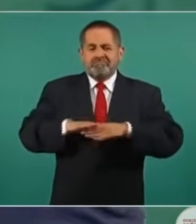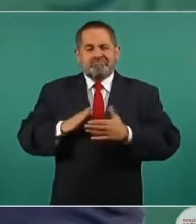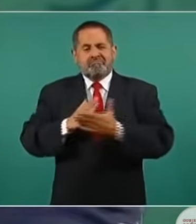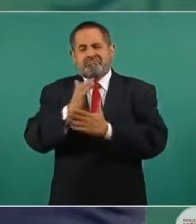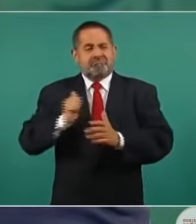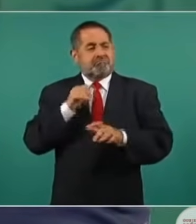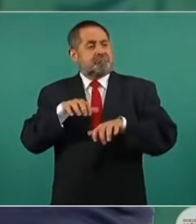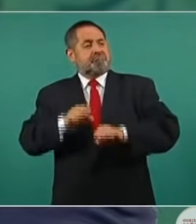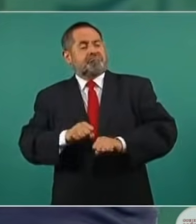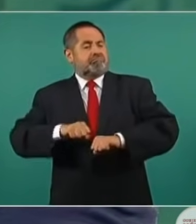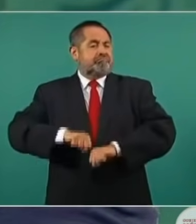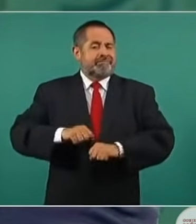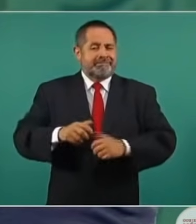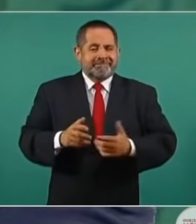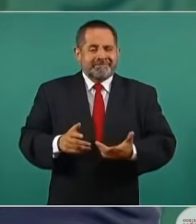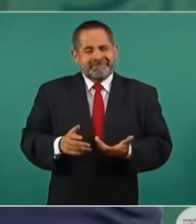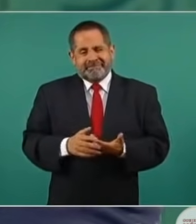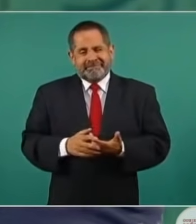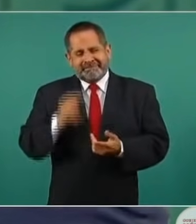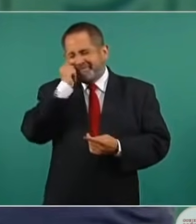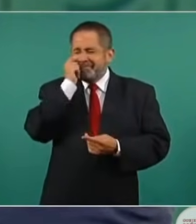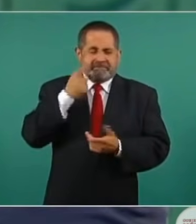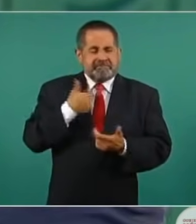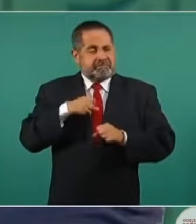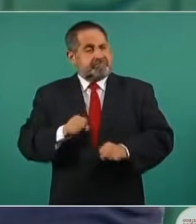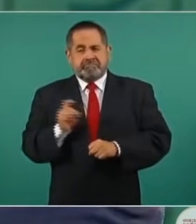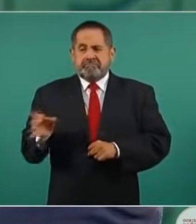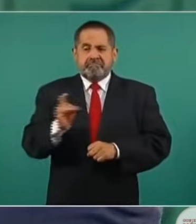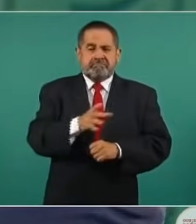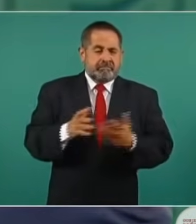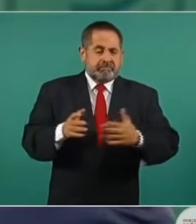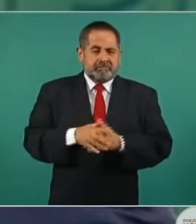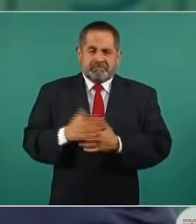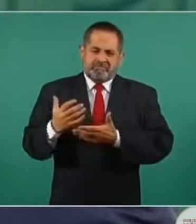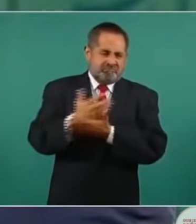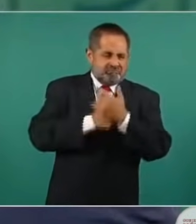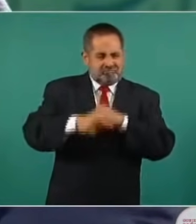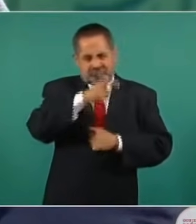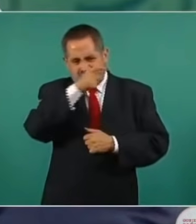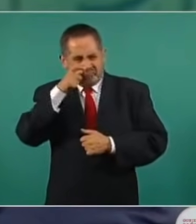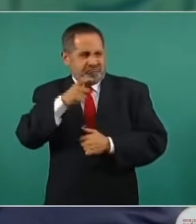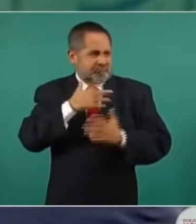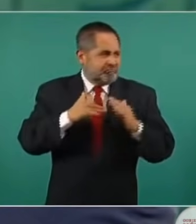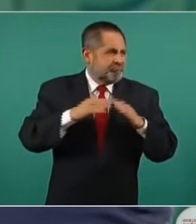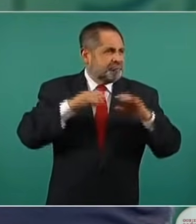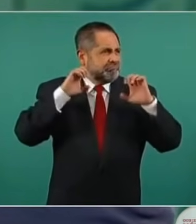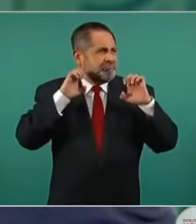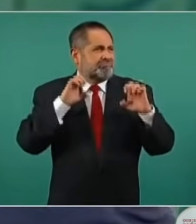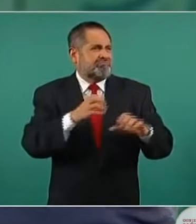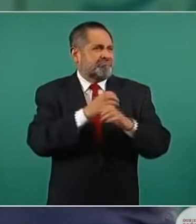encaramarse, a como sea, tener dinero, bienes